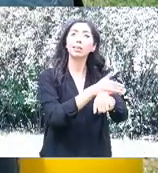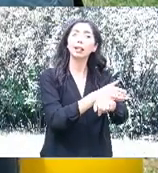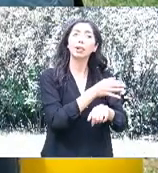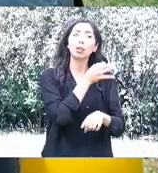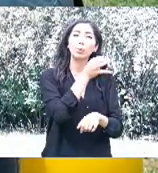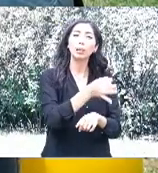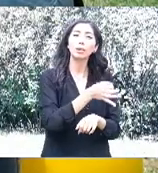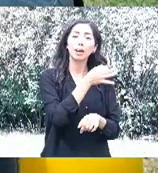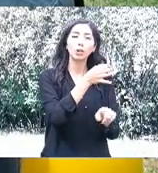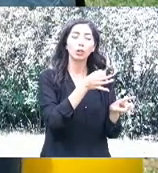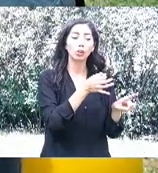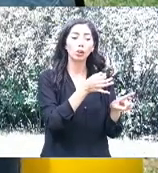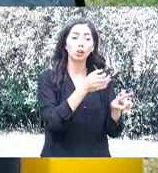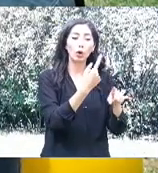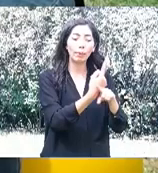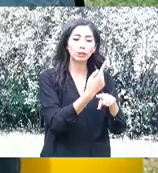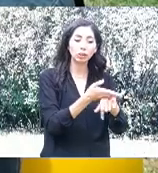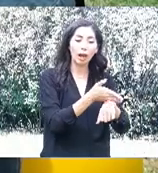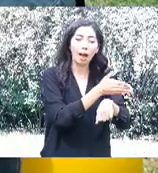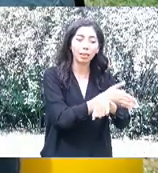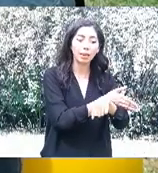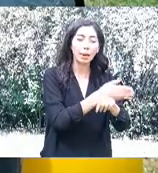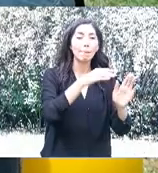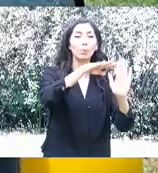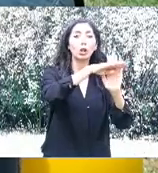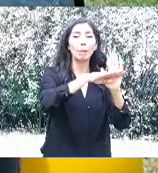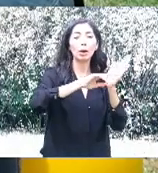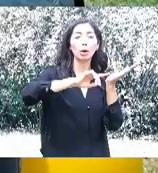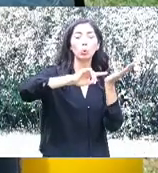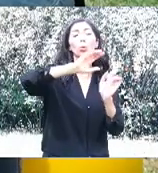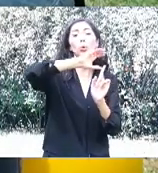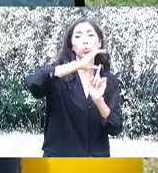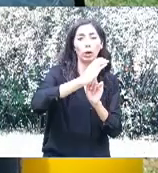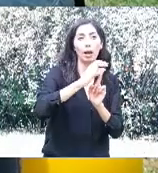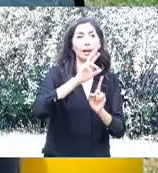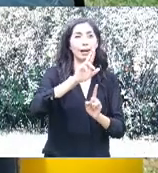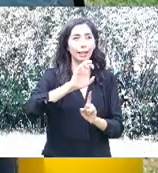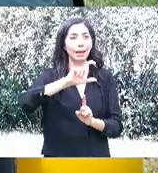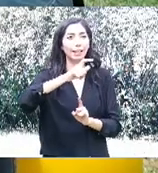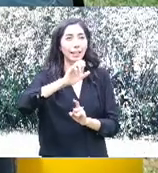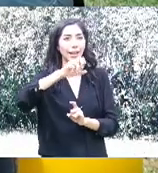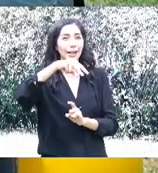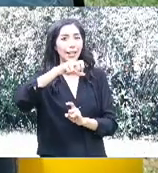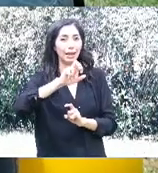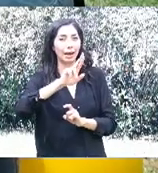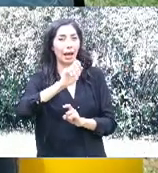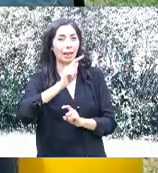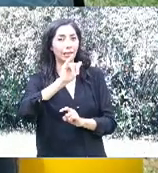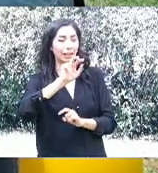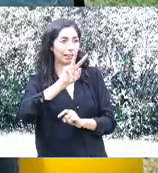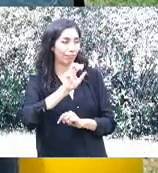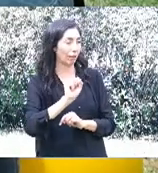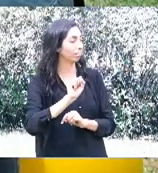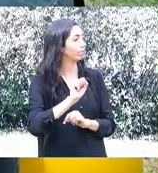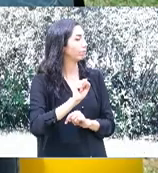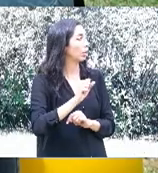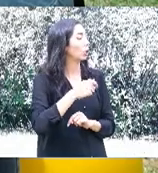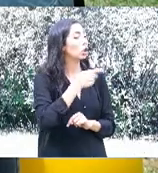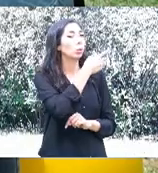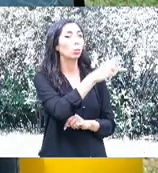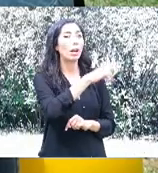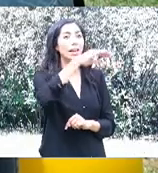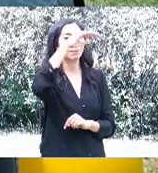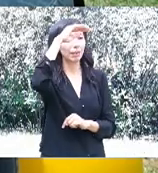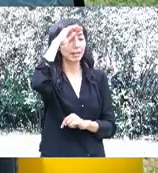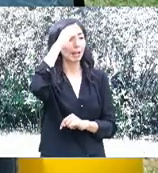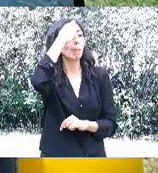en en la conversación anterior en el programa de culturas regenerativas total y quería preguntarte en tu experiencia en el Museo ciudadano